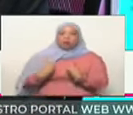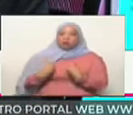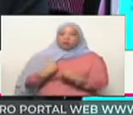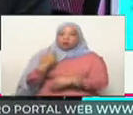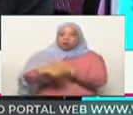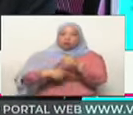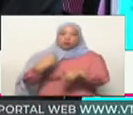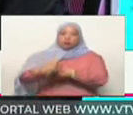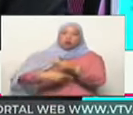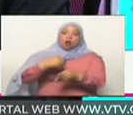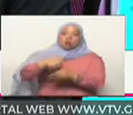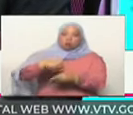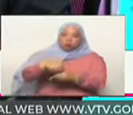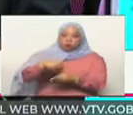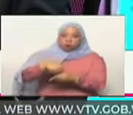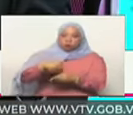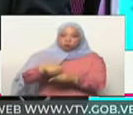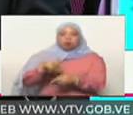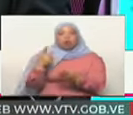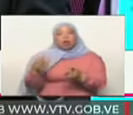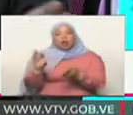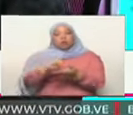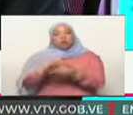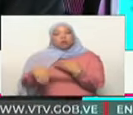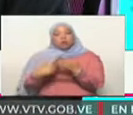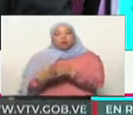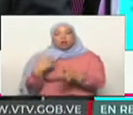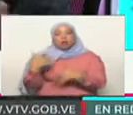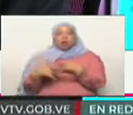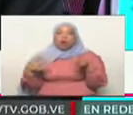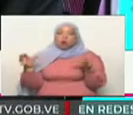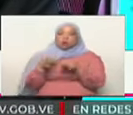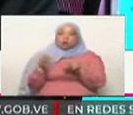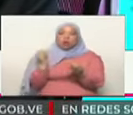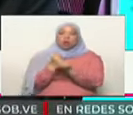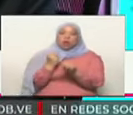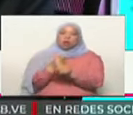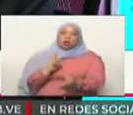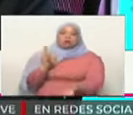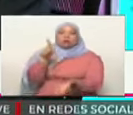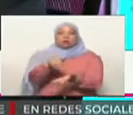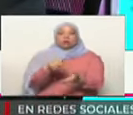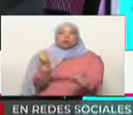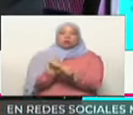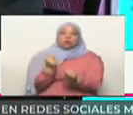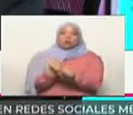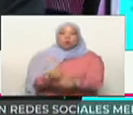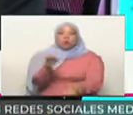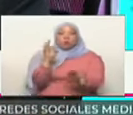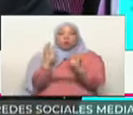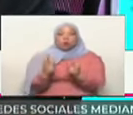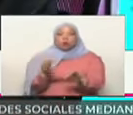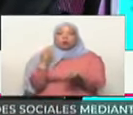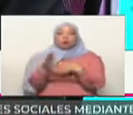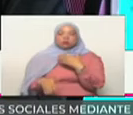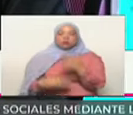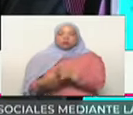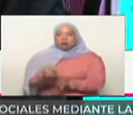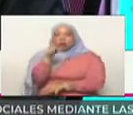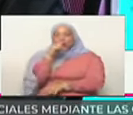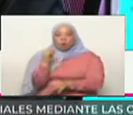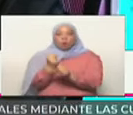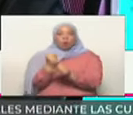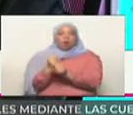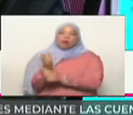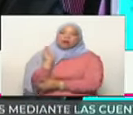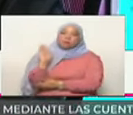del país. Así que yo recomiendo que la gente se agrupe, participe, y ojalá antes de terminar este año la